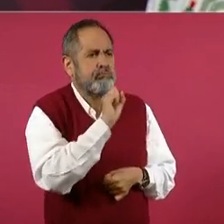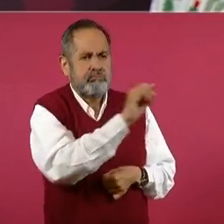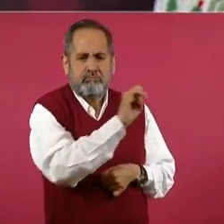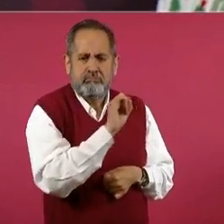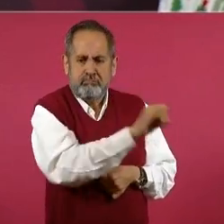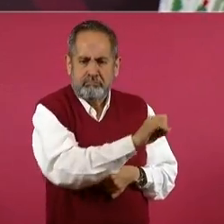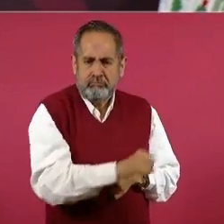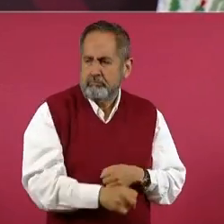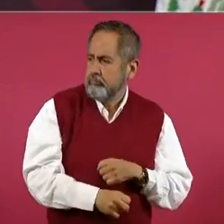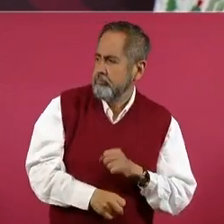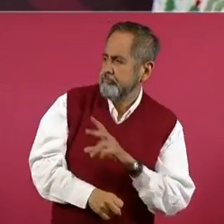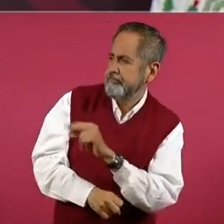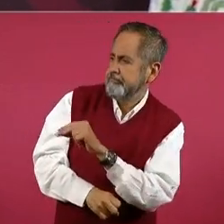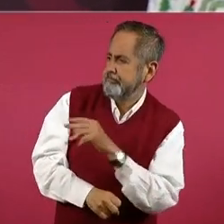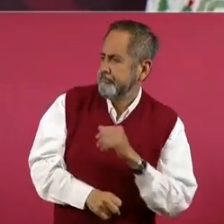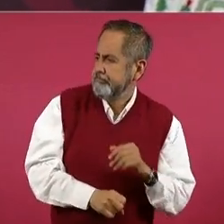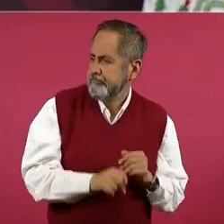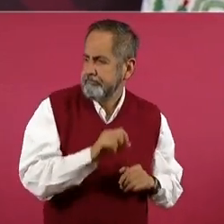eléctrica